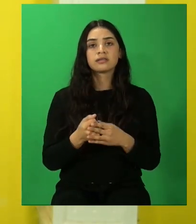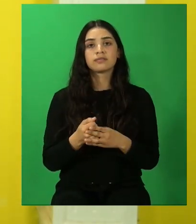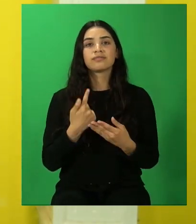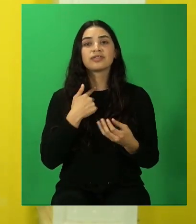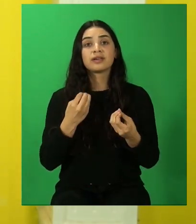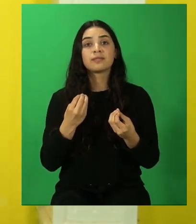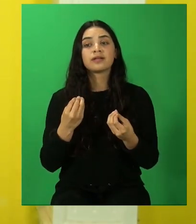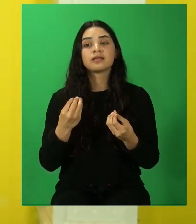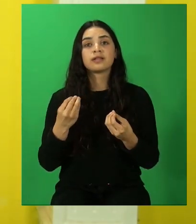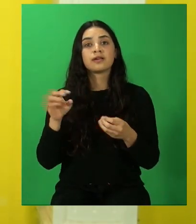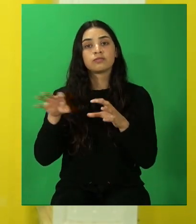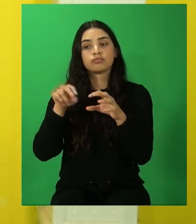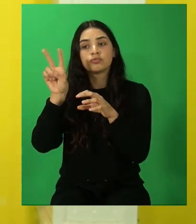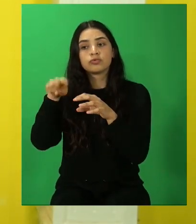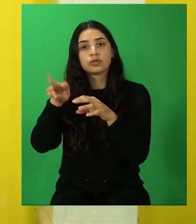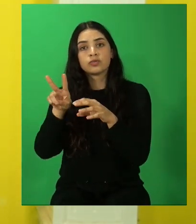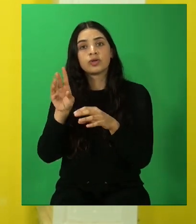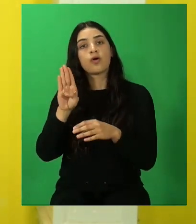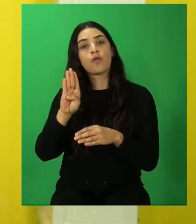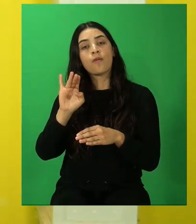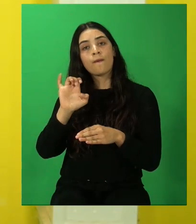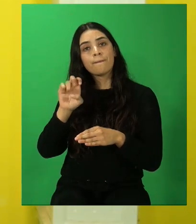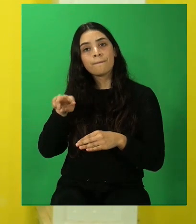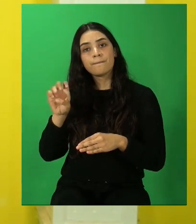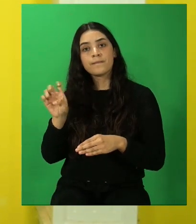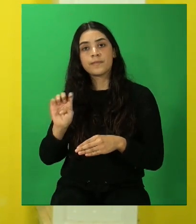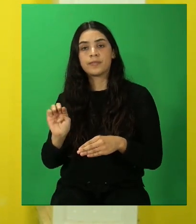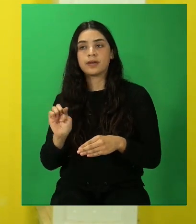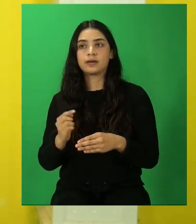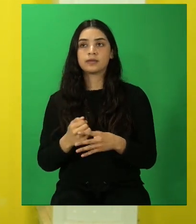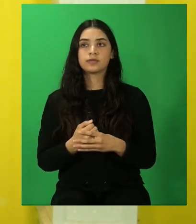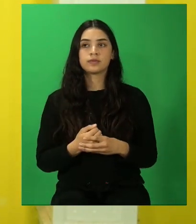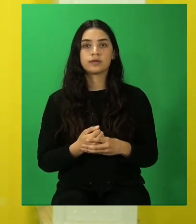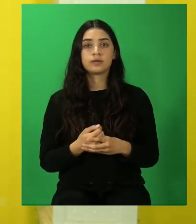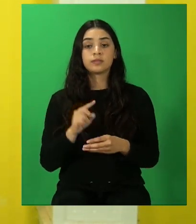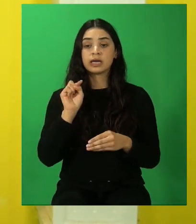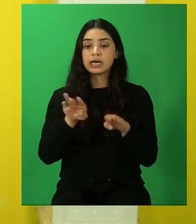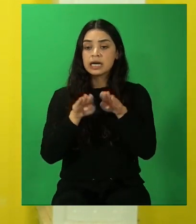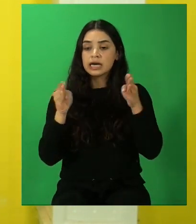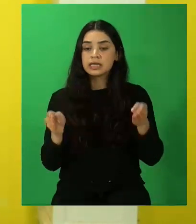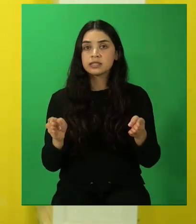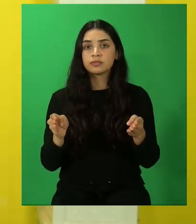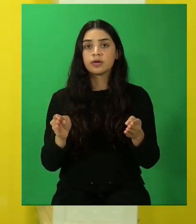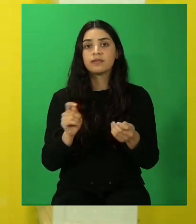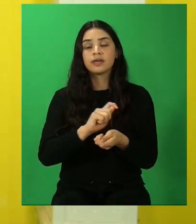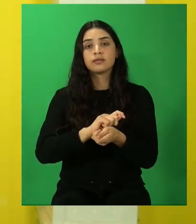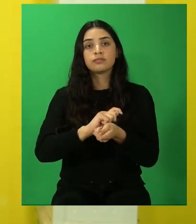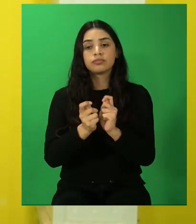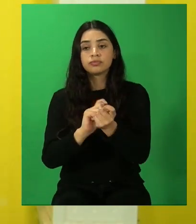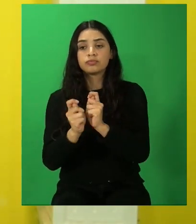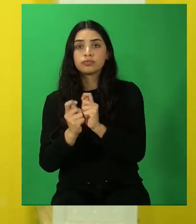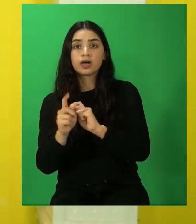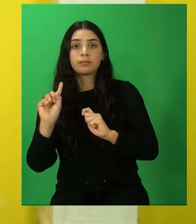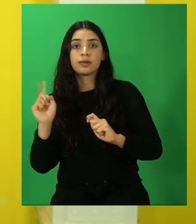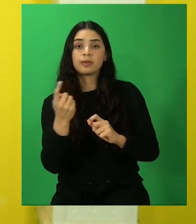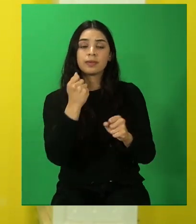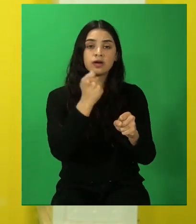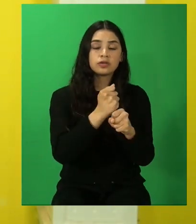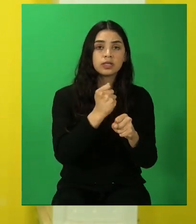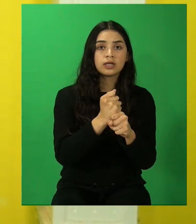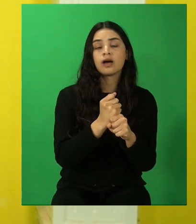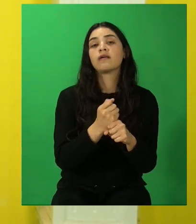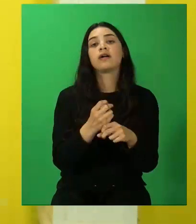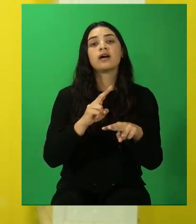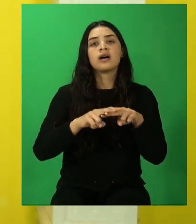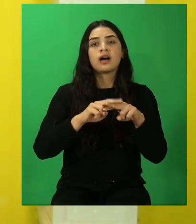bien, que de algo que yo decía que no me servía, pasó por un proceso productivo y por lo tanto se hizo algo de consumo que usted va